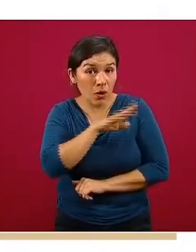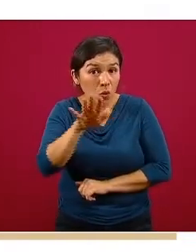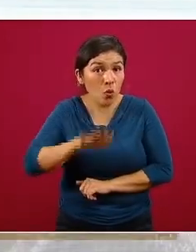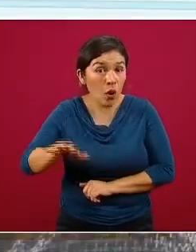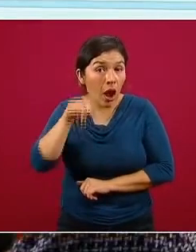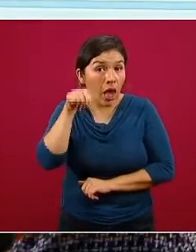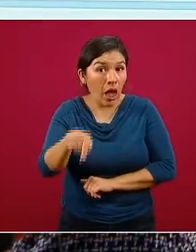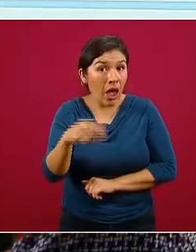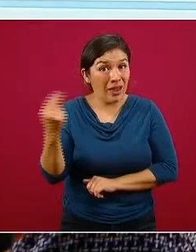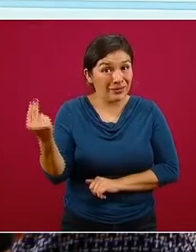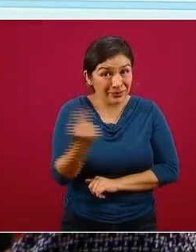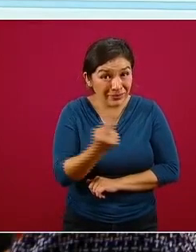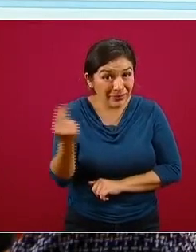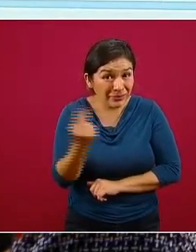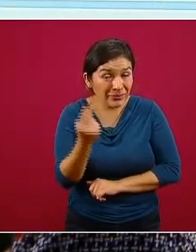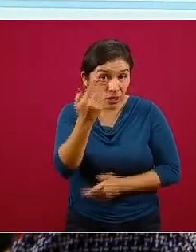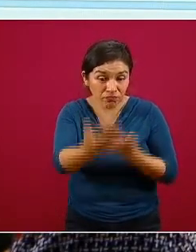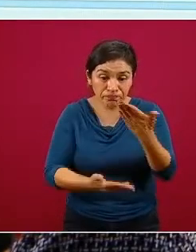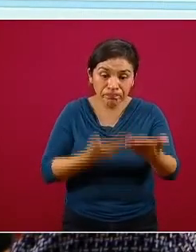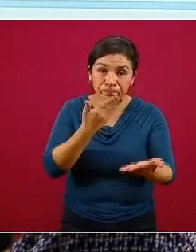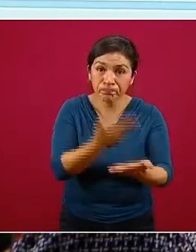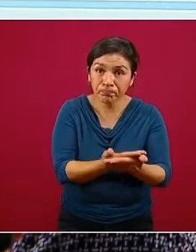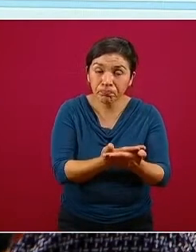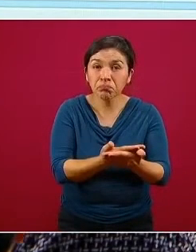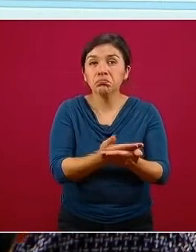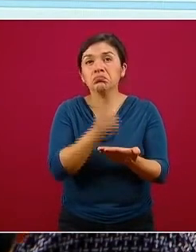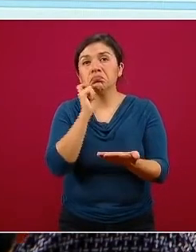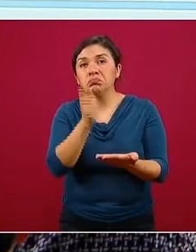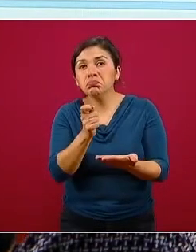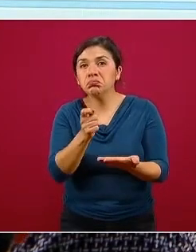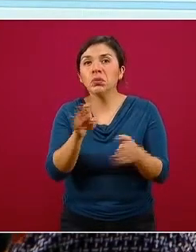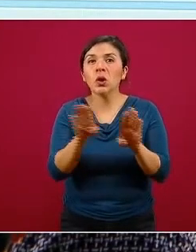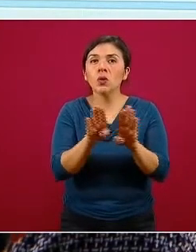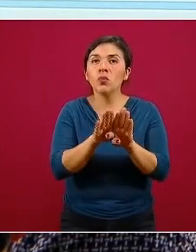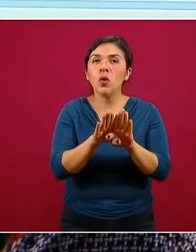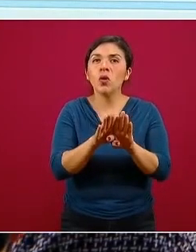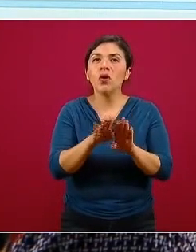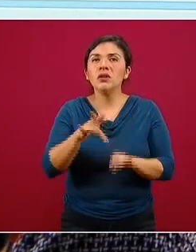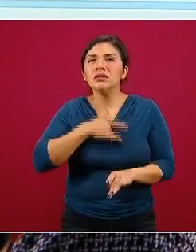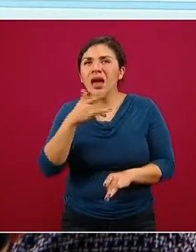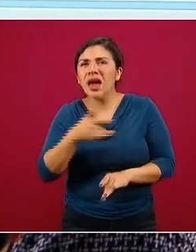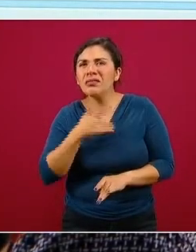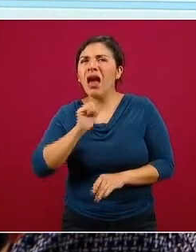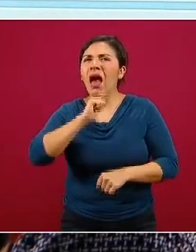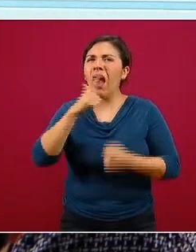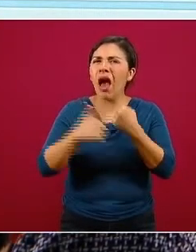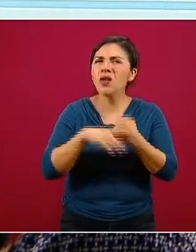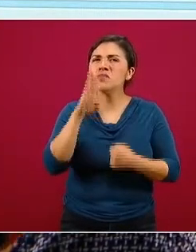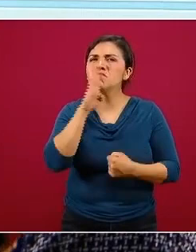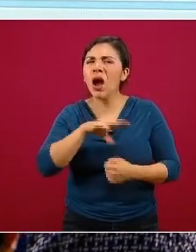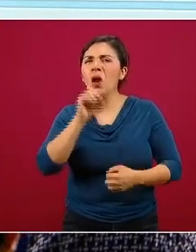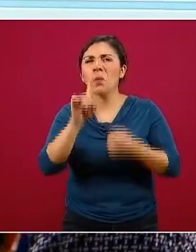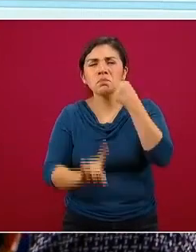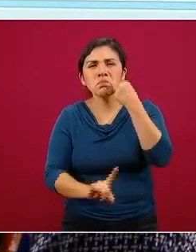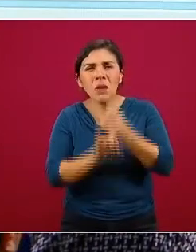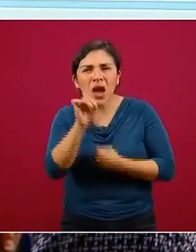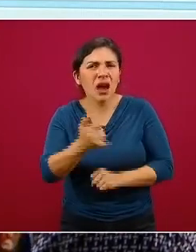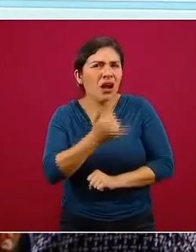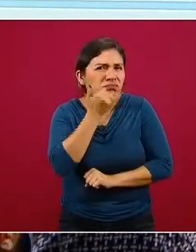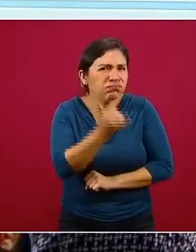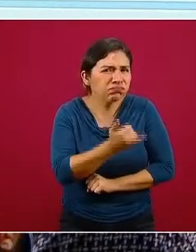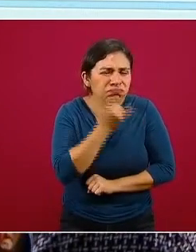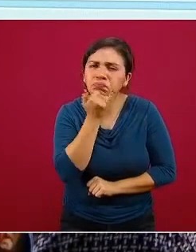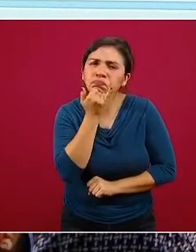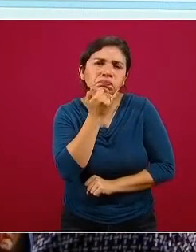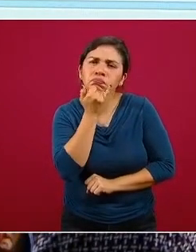es necesario presentar en un momento determinado síntomas o ser un caso sospechoso